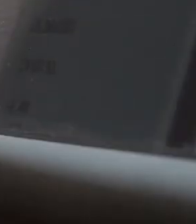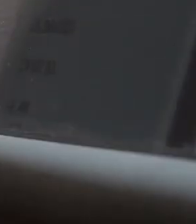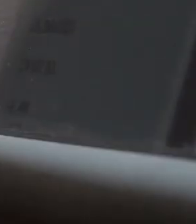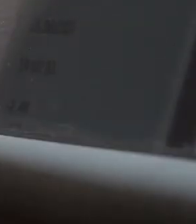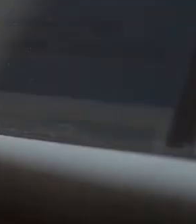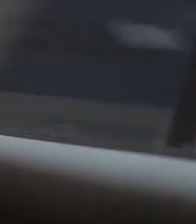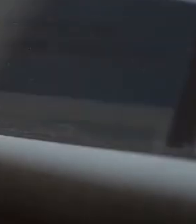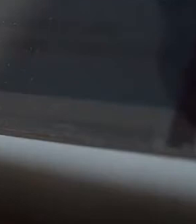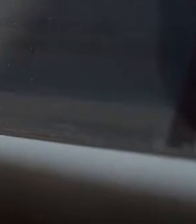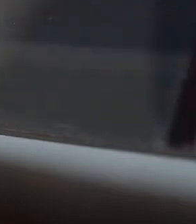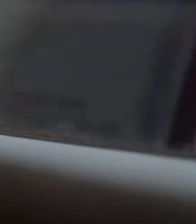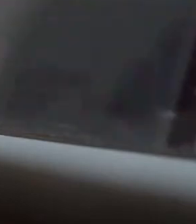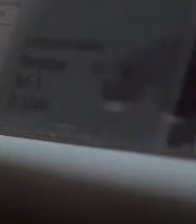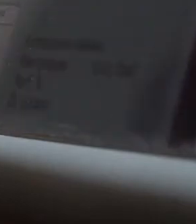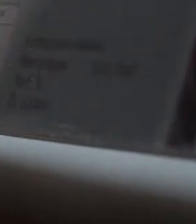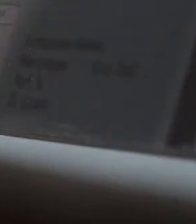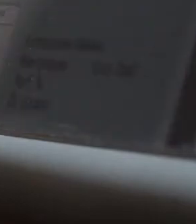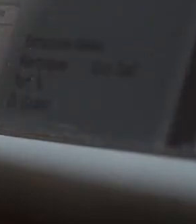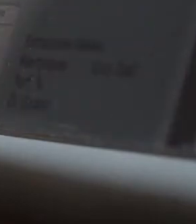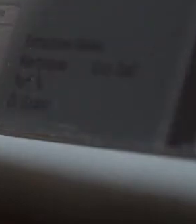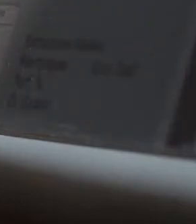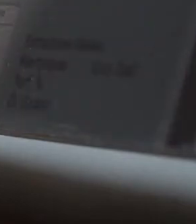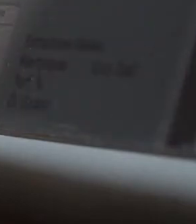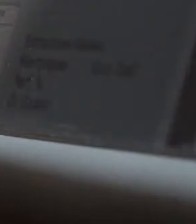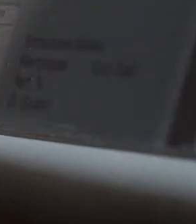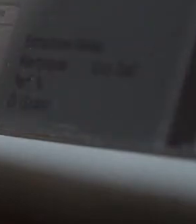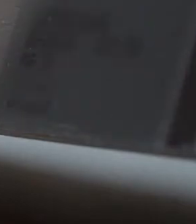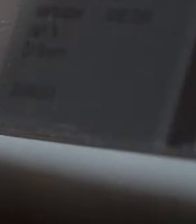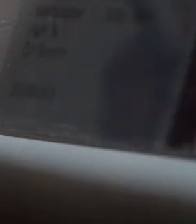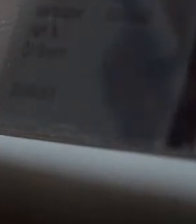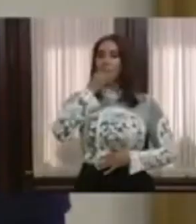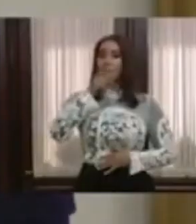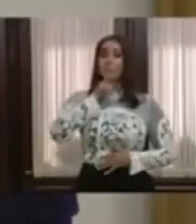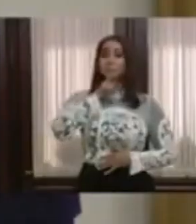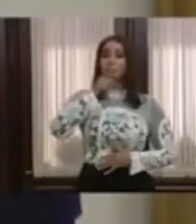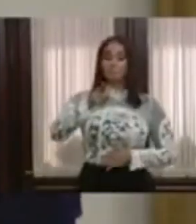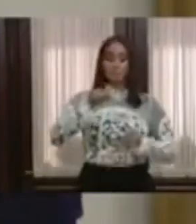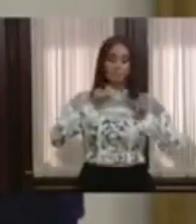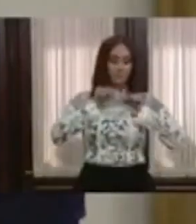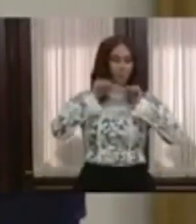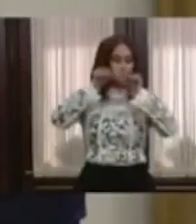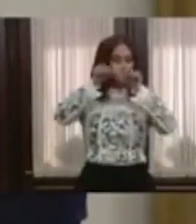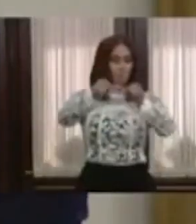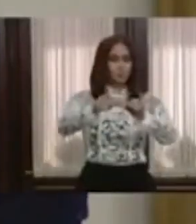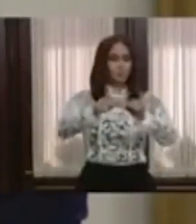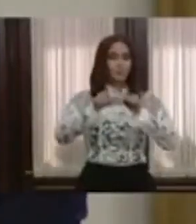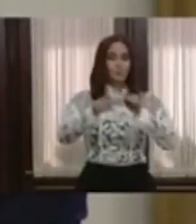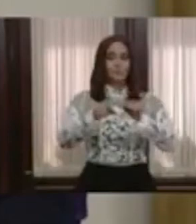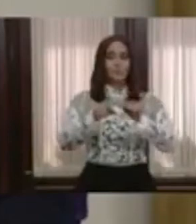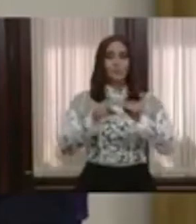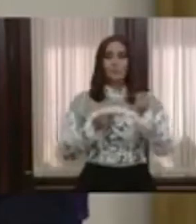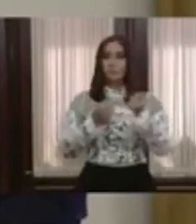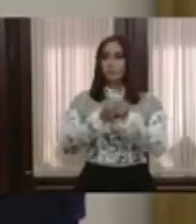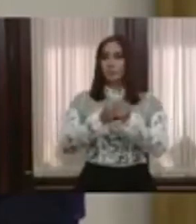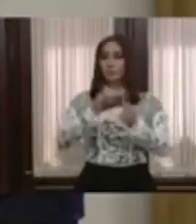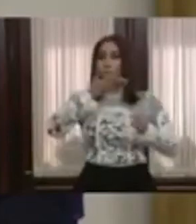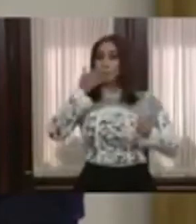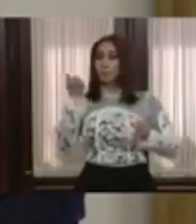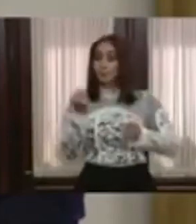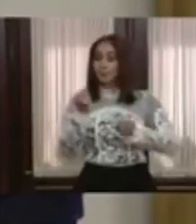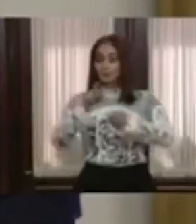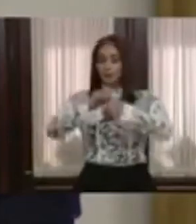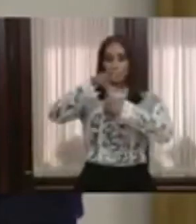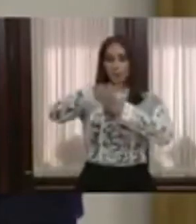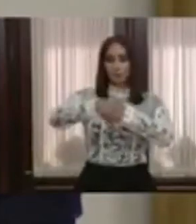sin embargo, que lo fundamental en la materia publicitaria no se ha eliminado, como el caso de la promoción del país como